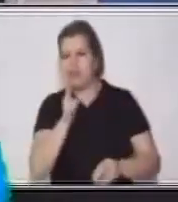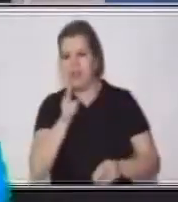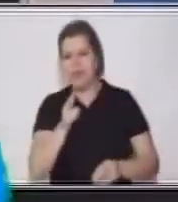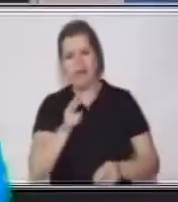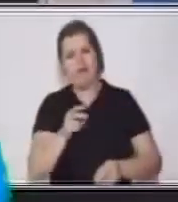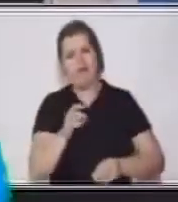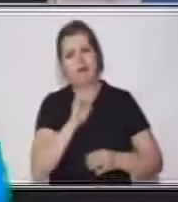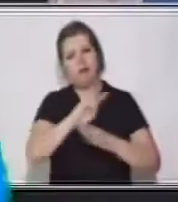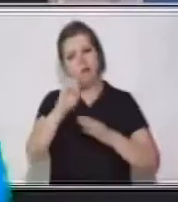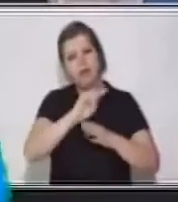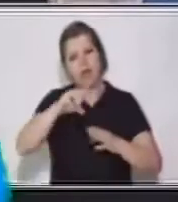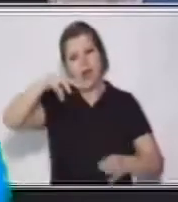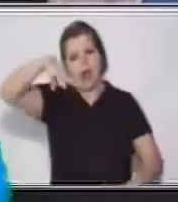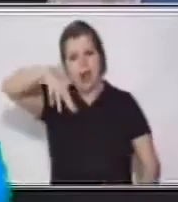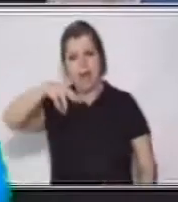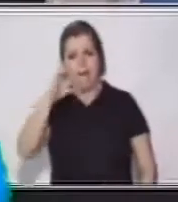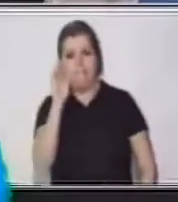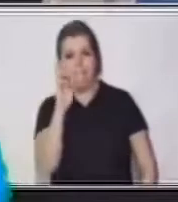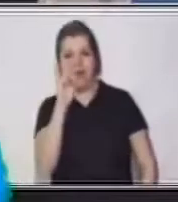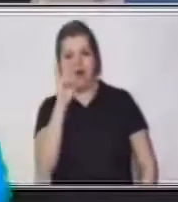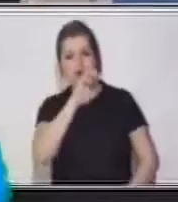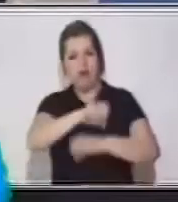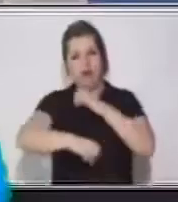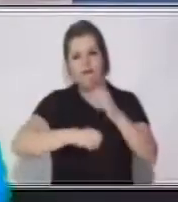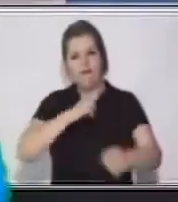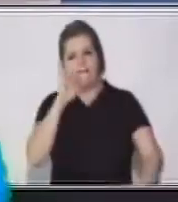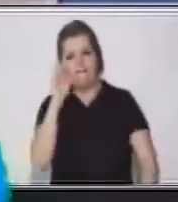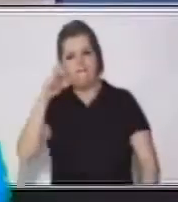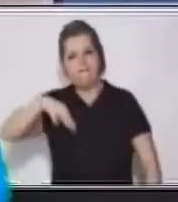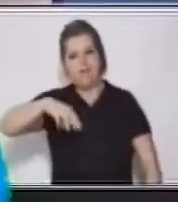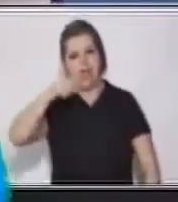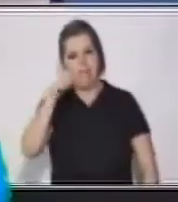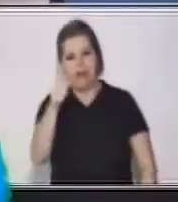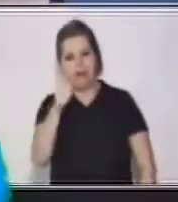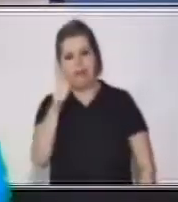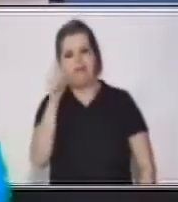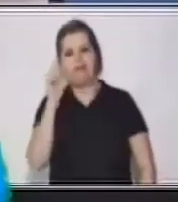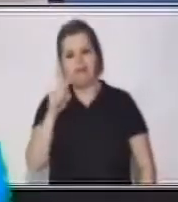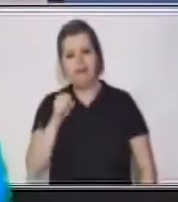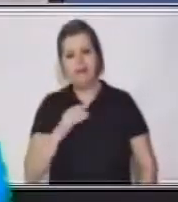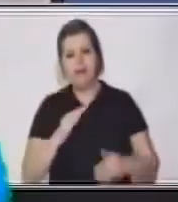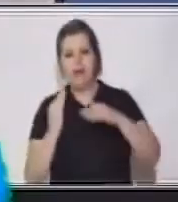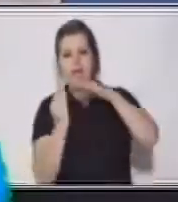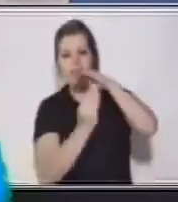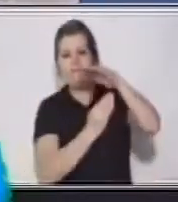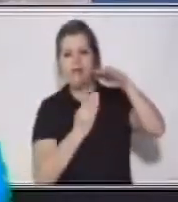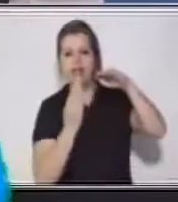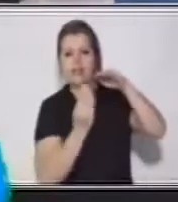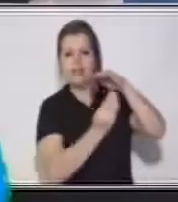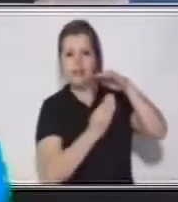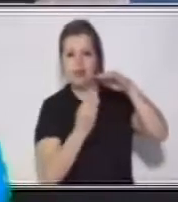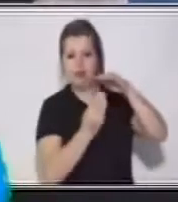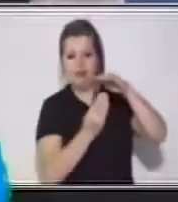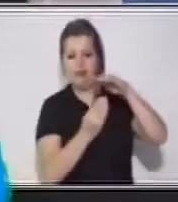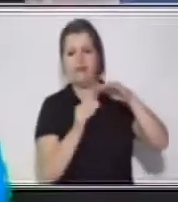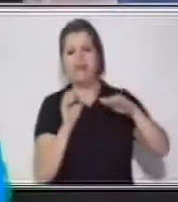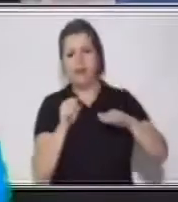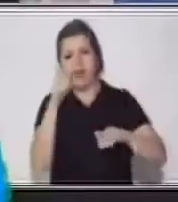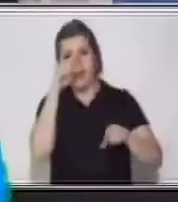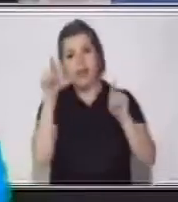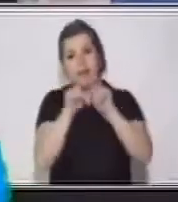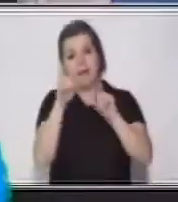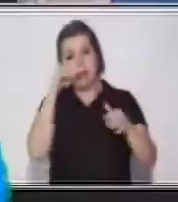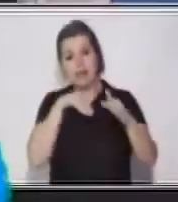El morfema nosotros los vamos a poder especificar dentro de un morfema base que existe y también dentro de